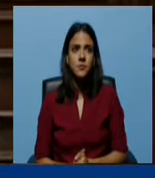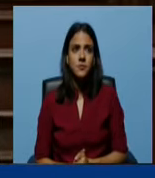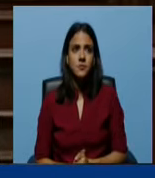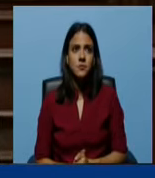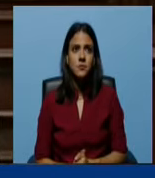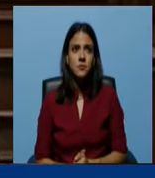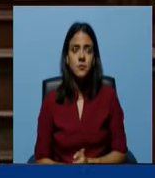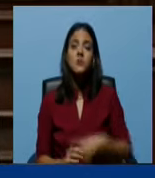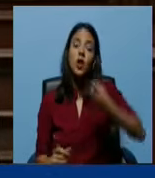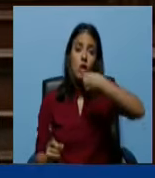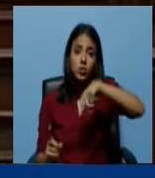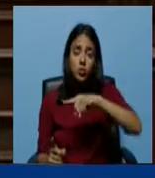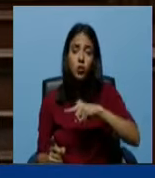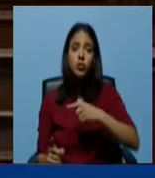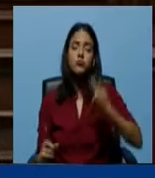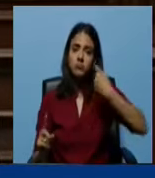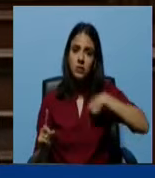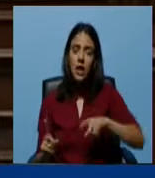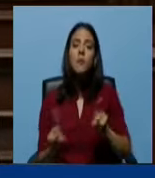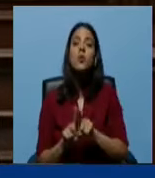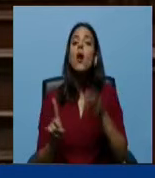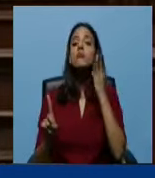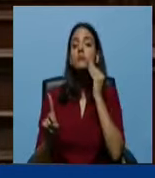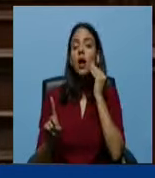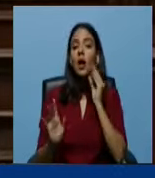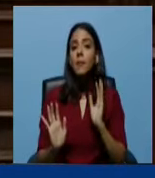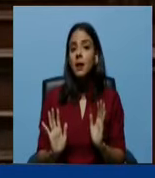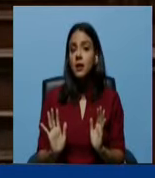nosotros tenemos la experiencia.